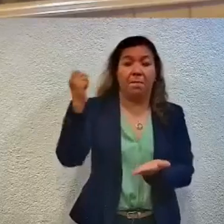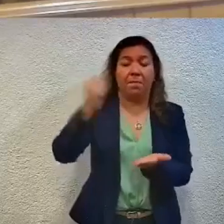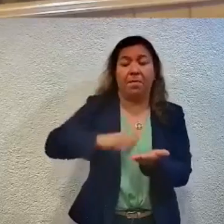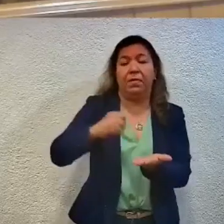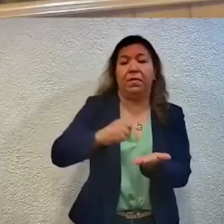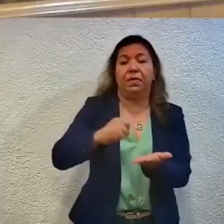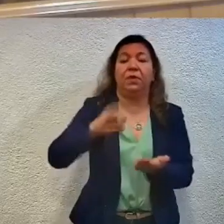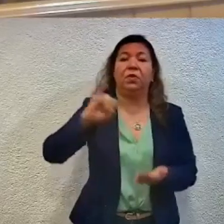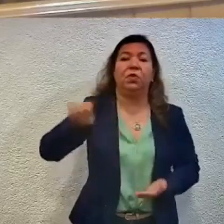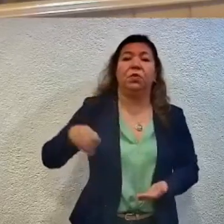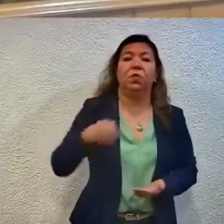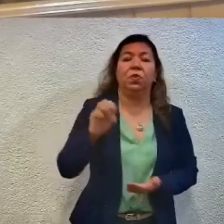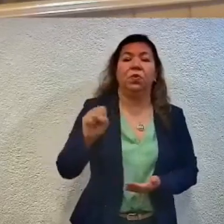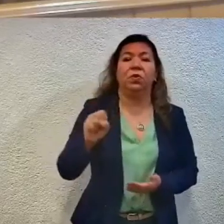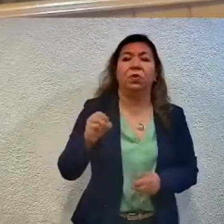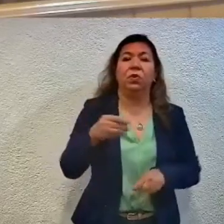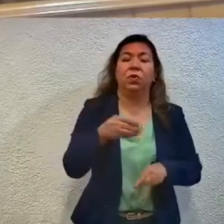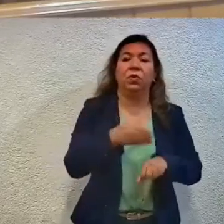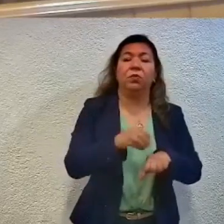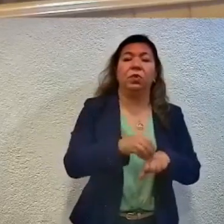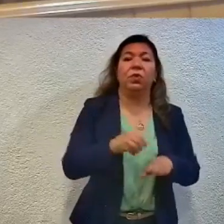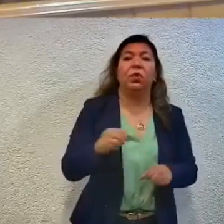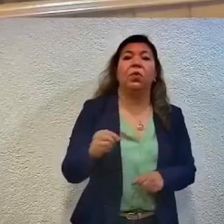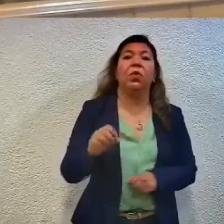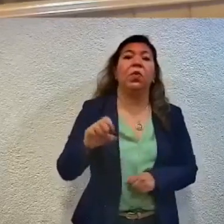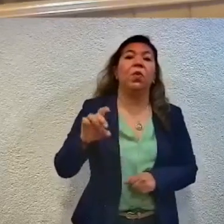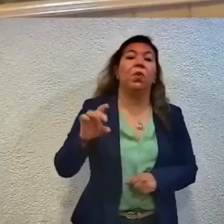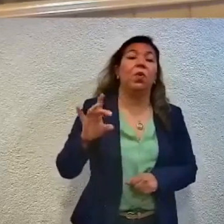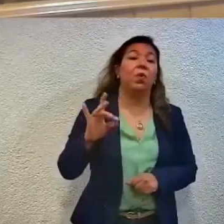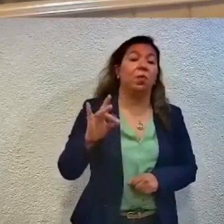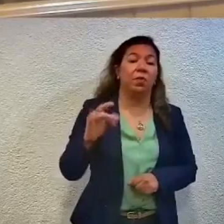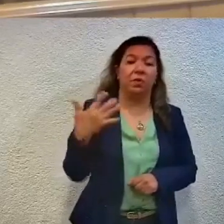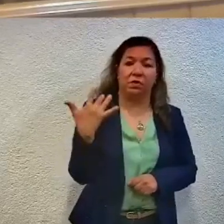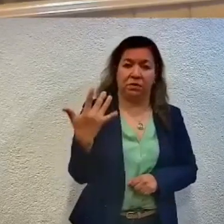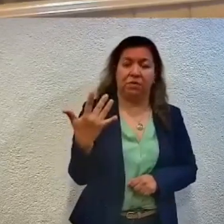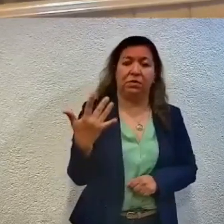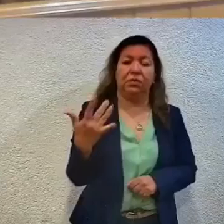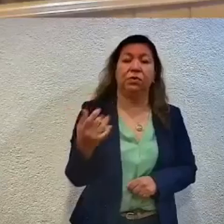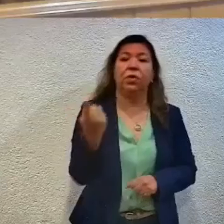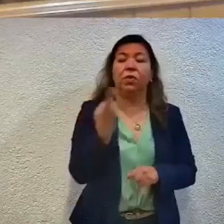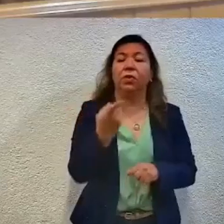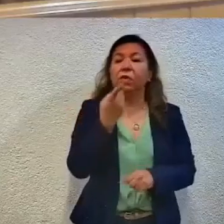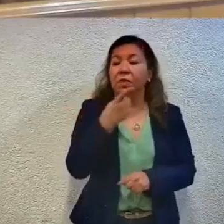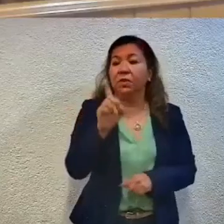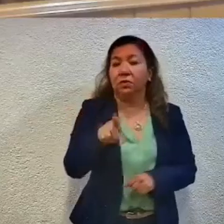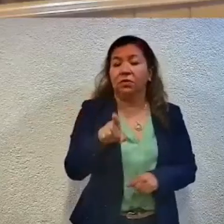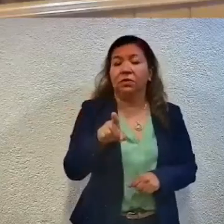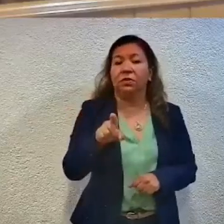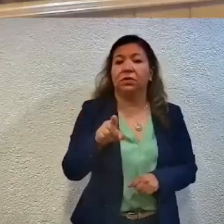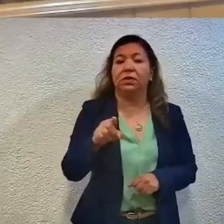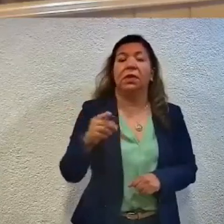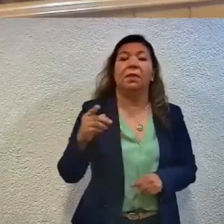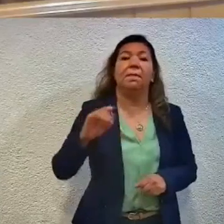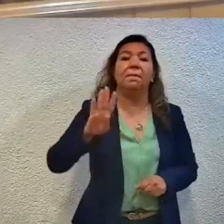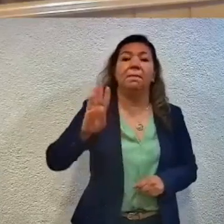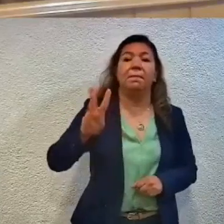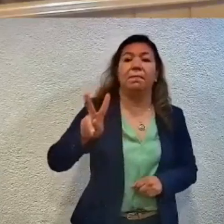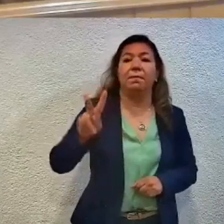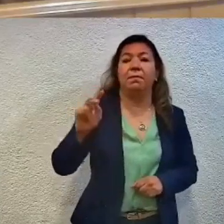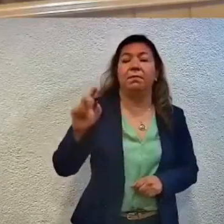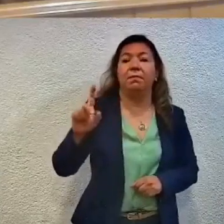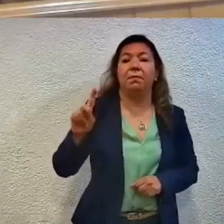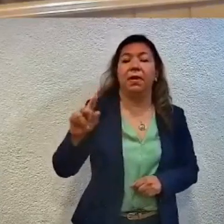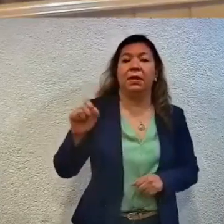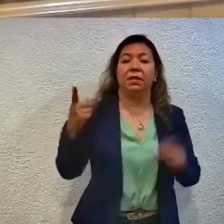recurso de apelación número 45 de este año, interpuesto por el ciudadano David Morán Valente, representante propietario del